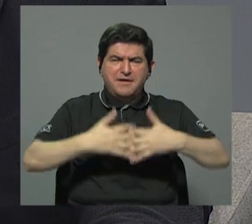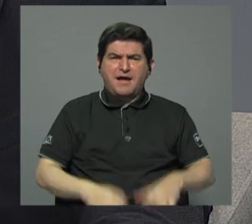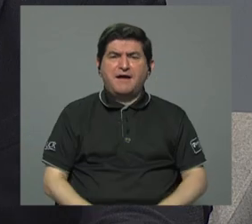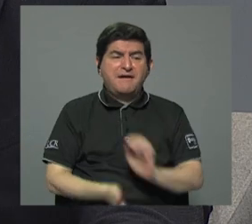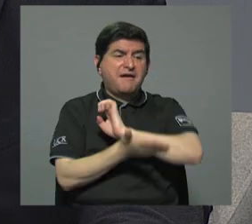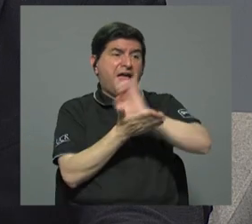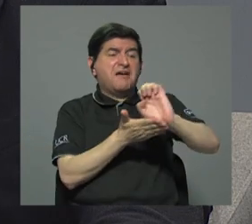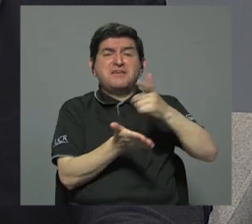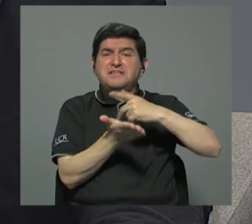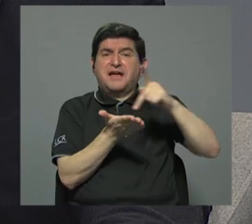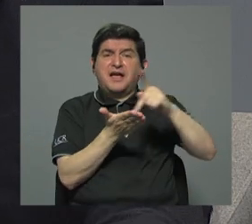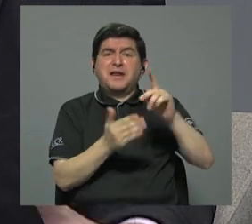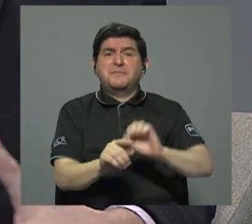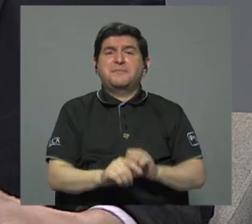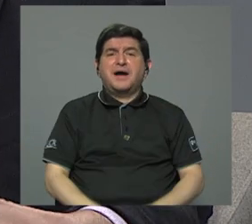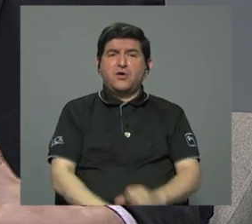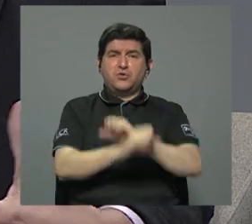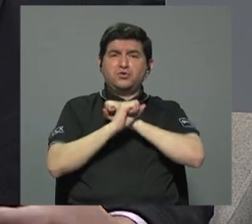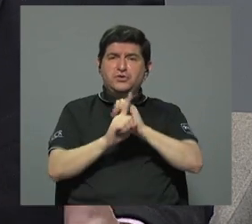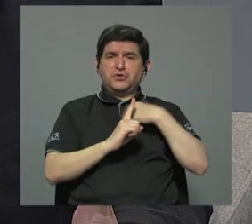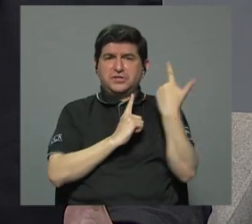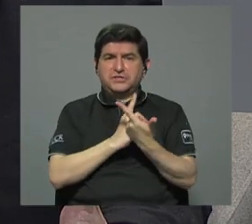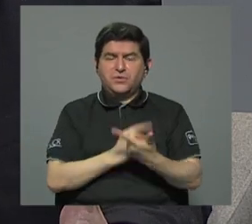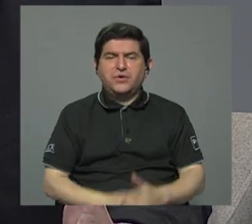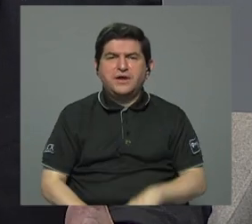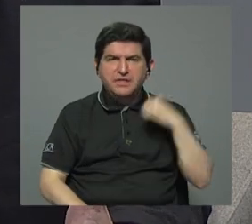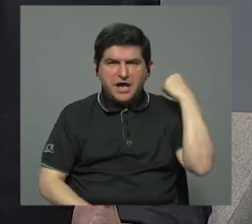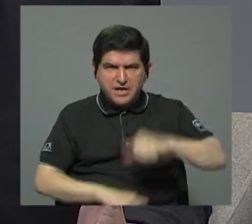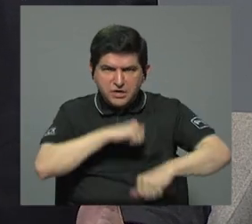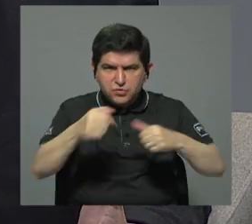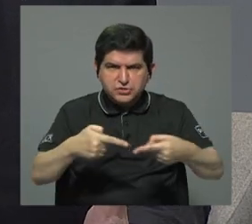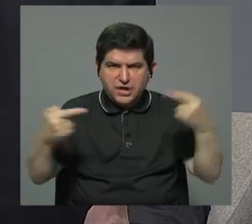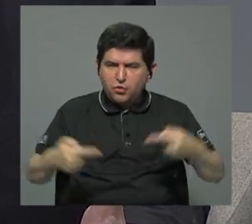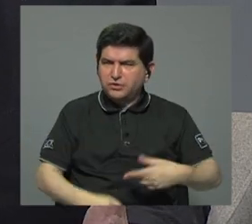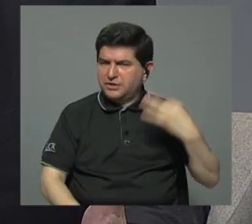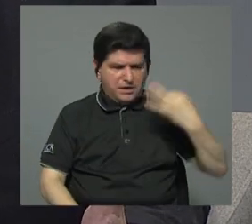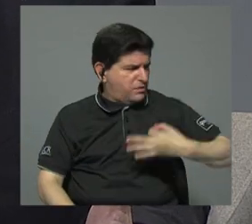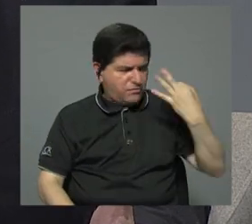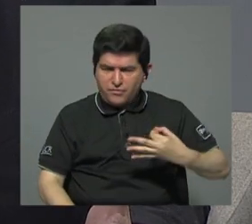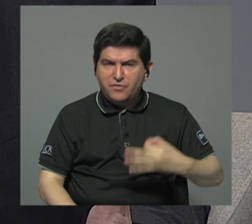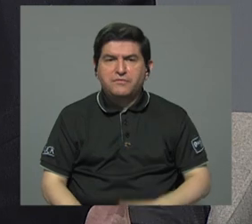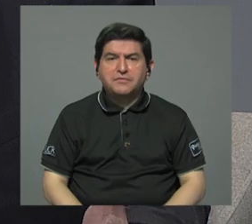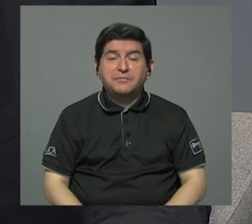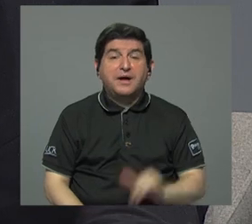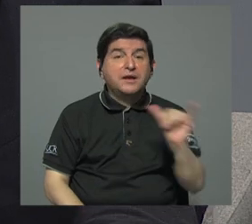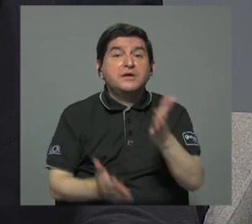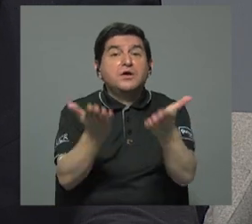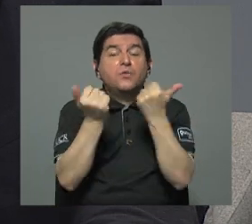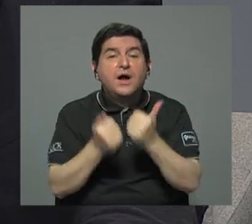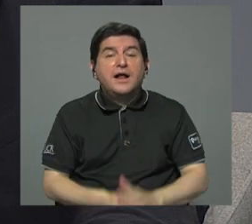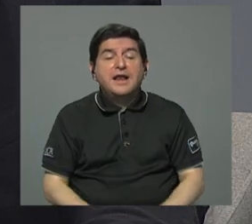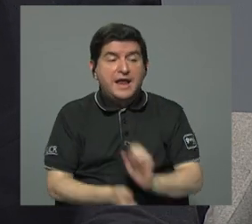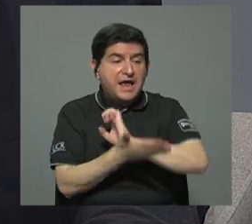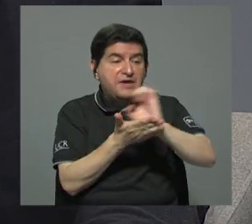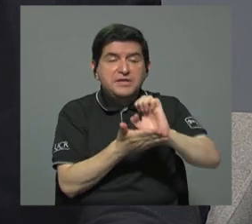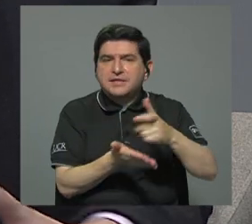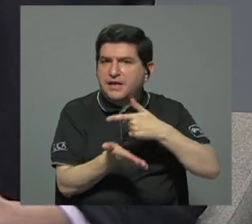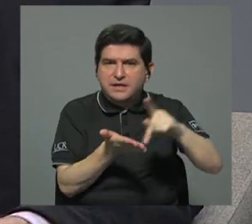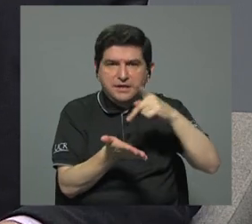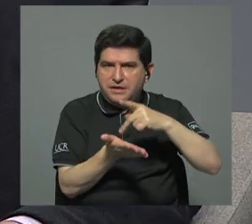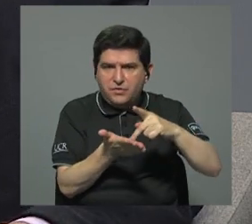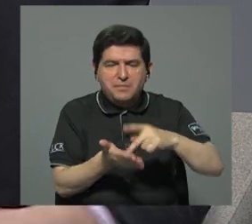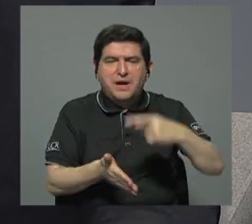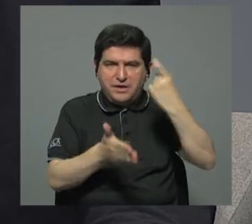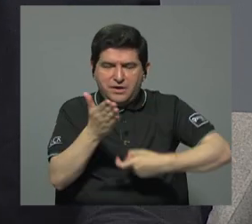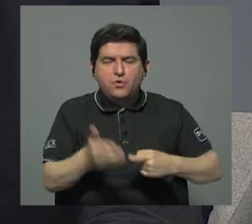la seguridad social. Entonces, sí, si queremos combatir la informalidad, tenemos que, igualmente, como queremos combatir la evasión fiscal, tenemos que ir